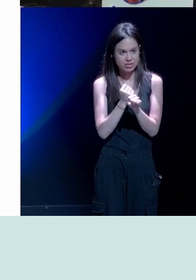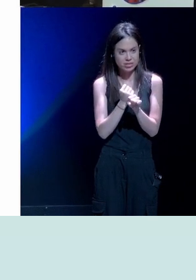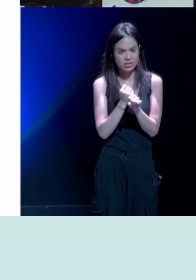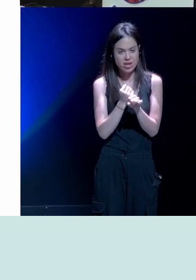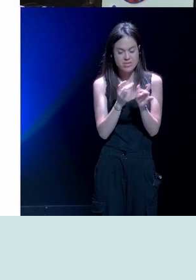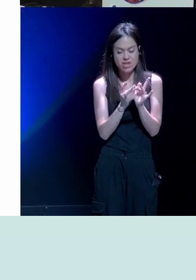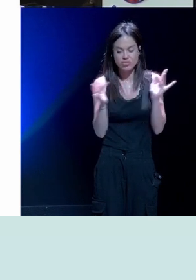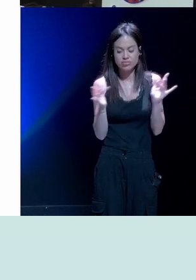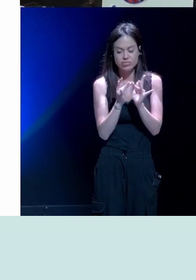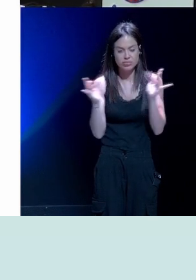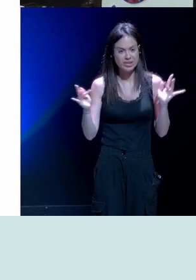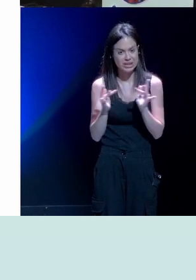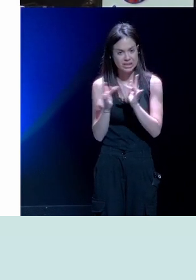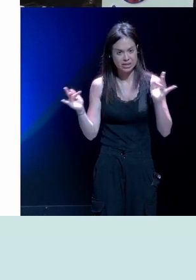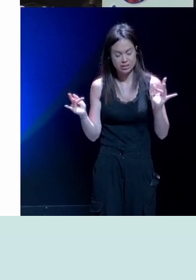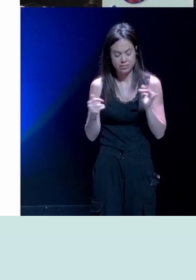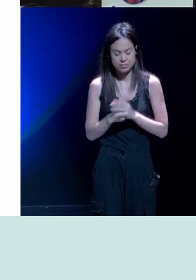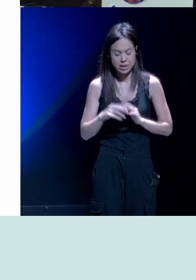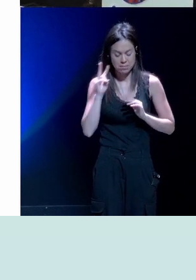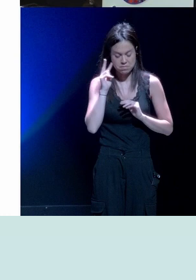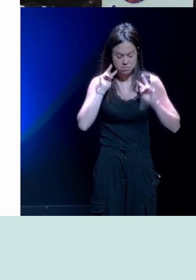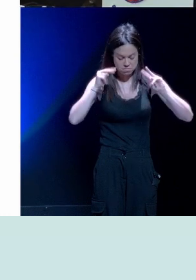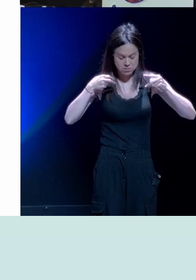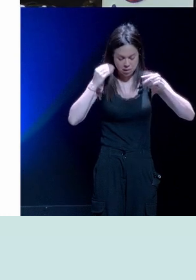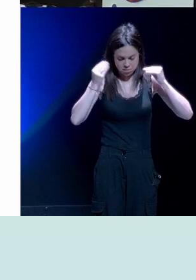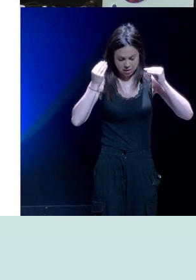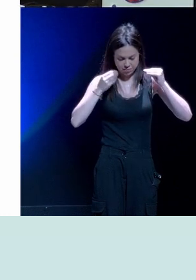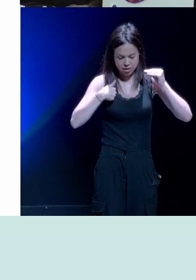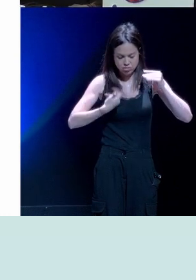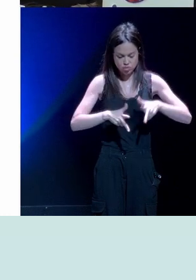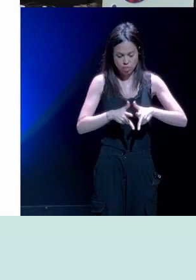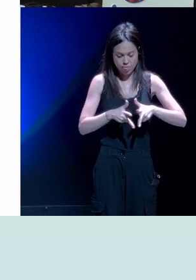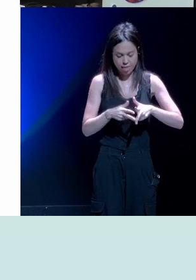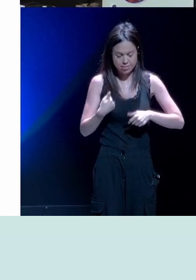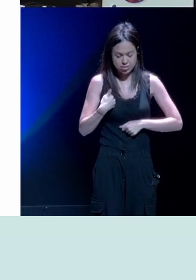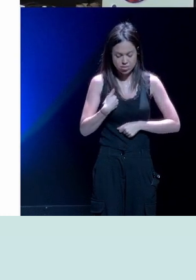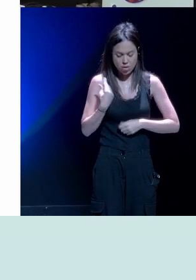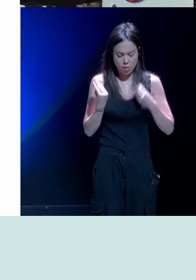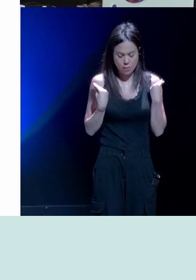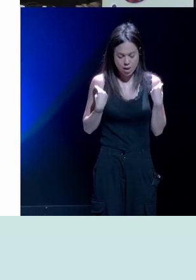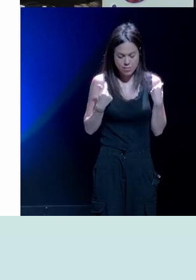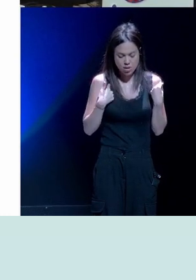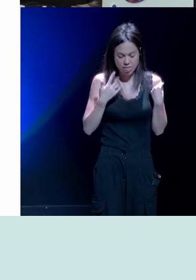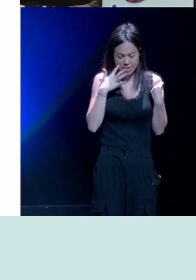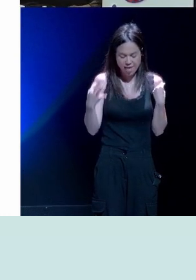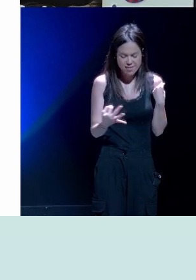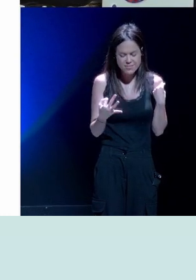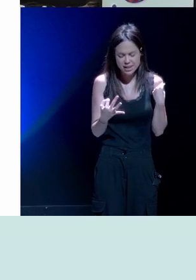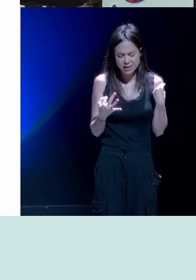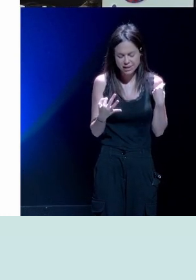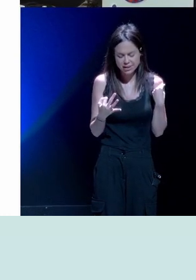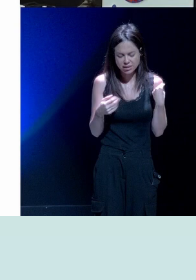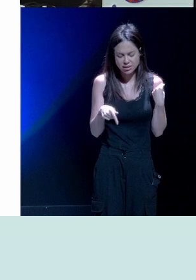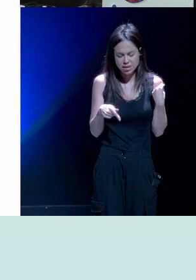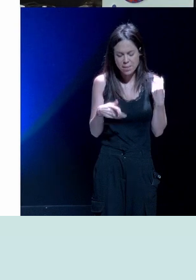disociación para plantearse, bueno, en esta sociedad en la que yo vivo, ¿cuáles son realmente los vínculos